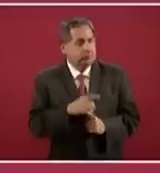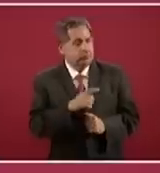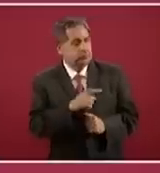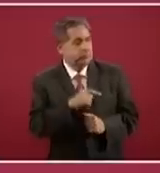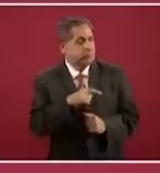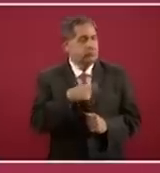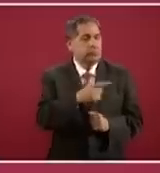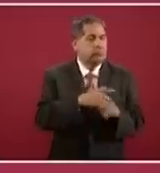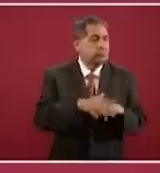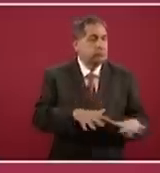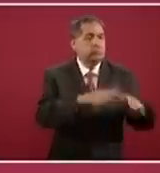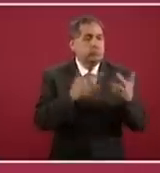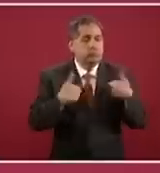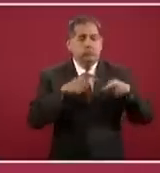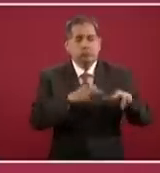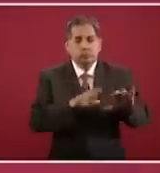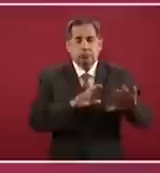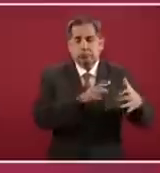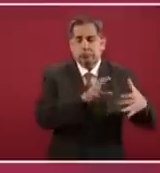representados